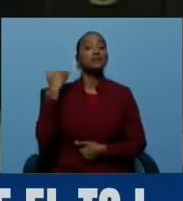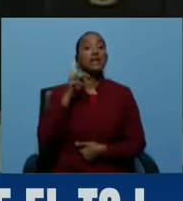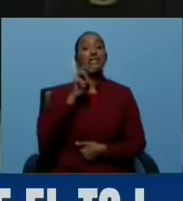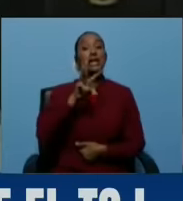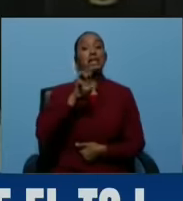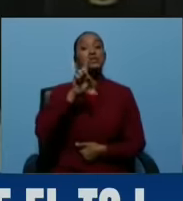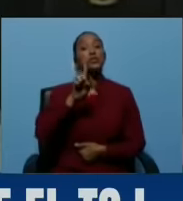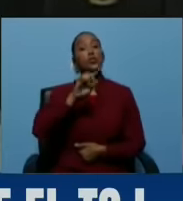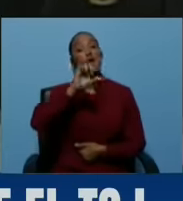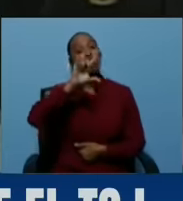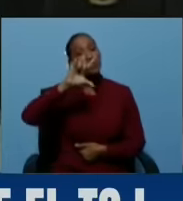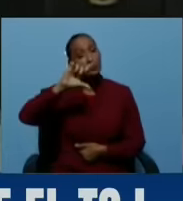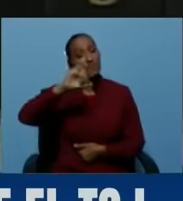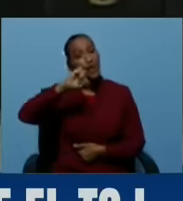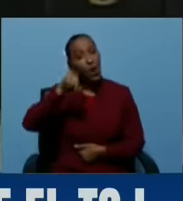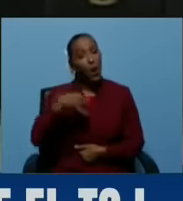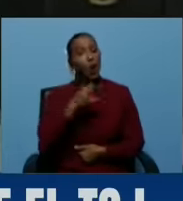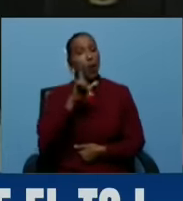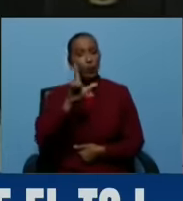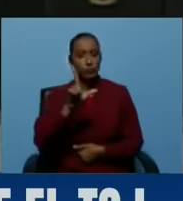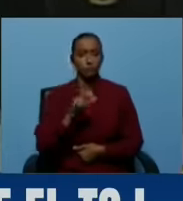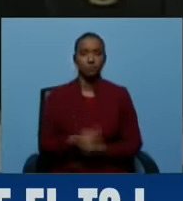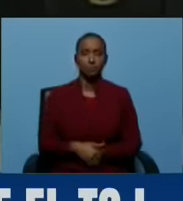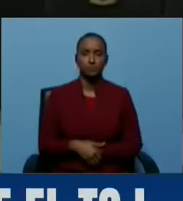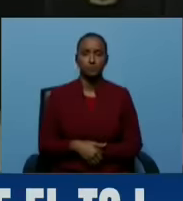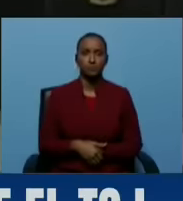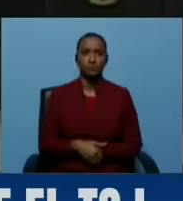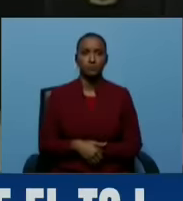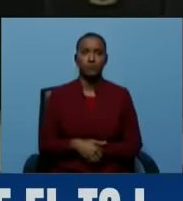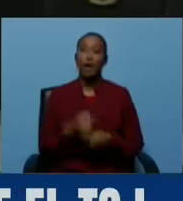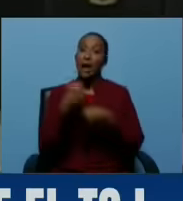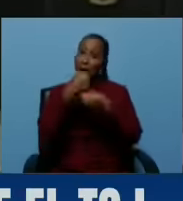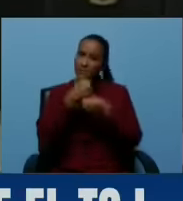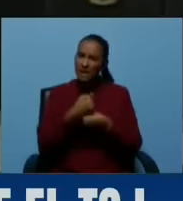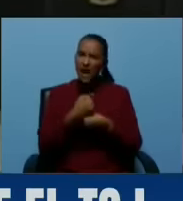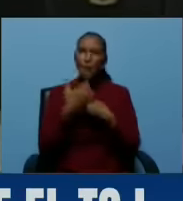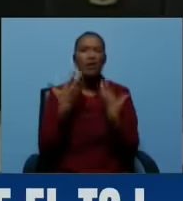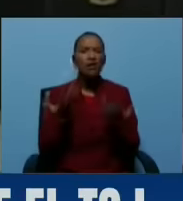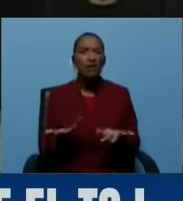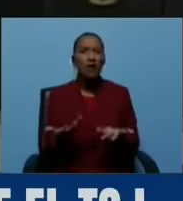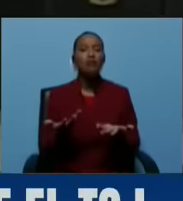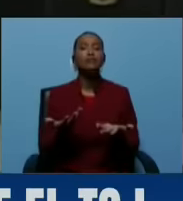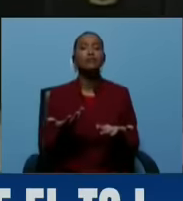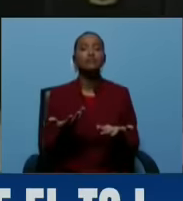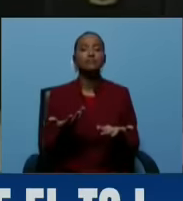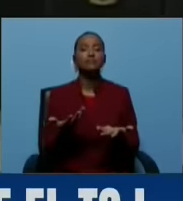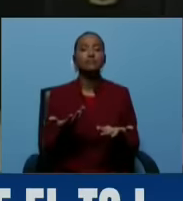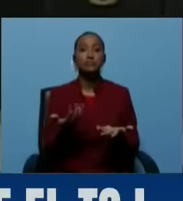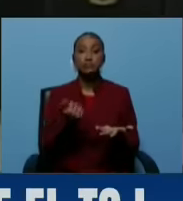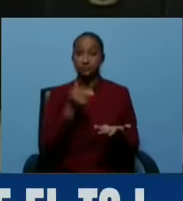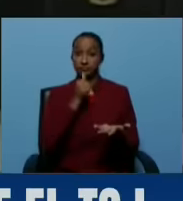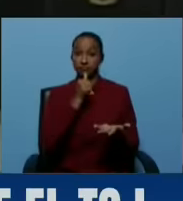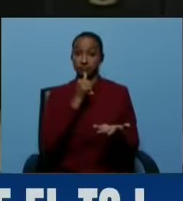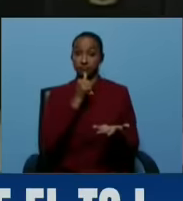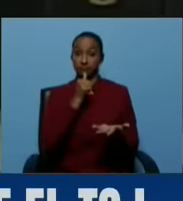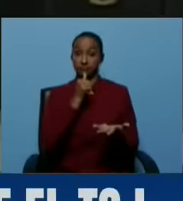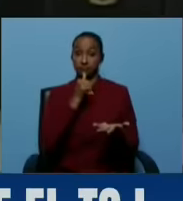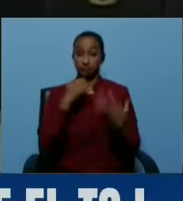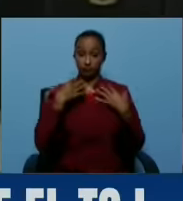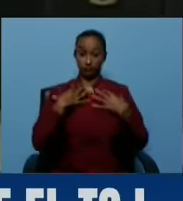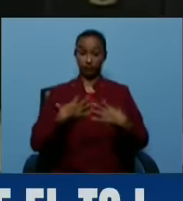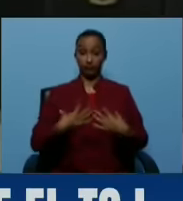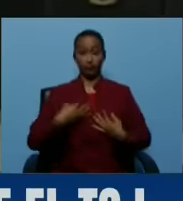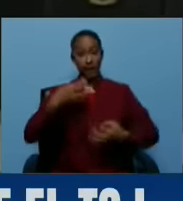julio. Ya nos encontramos a la espera de lo que será el ingreso por parte de los magistrados para dar